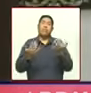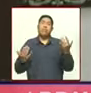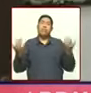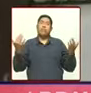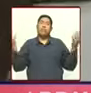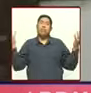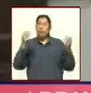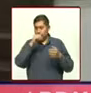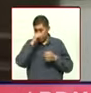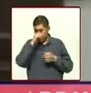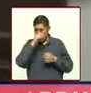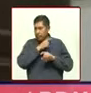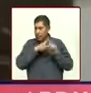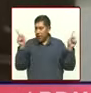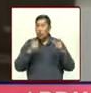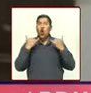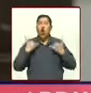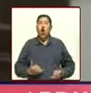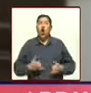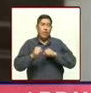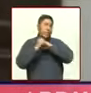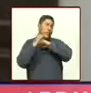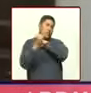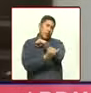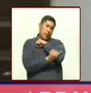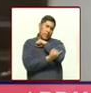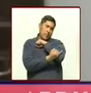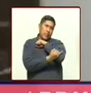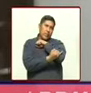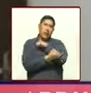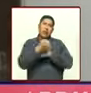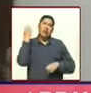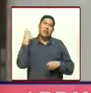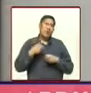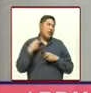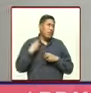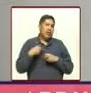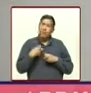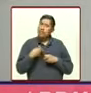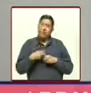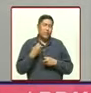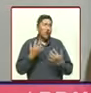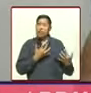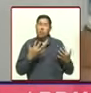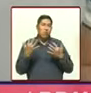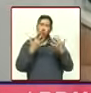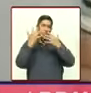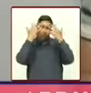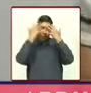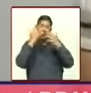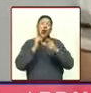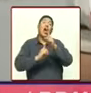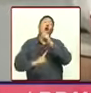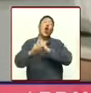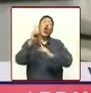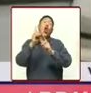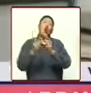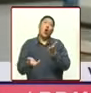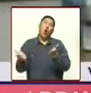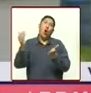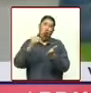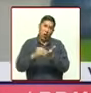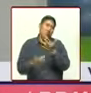otro lado. Sin embargo, hoy en San José está difícil la situación con la humareda porque los incendios, algunos, se han